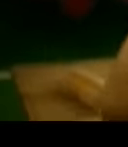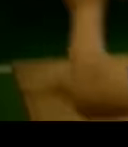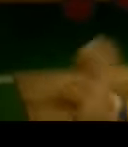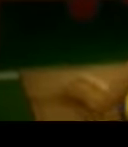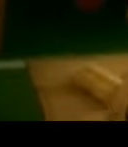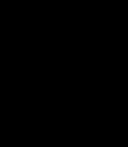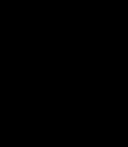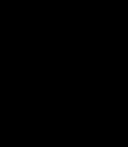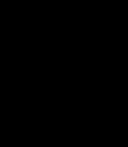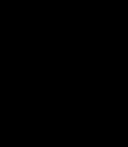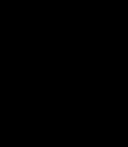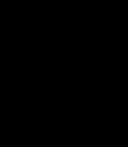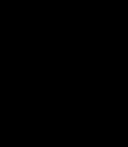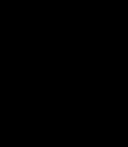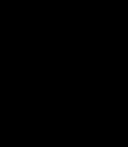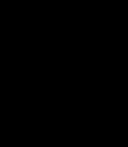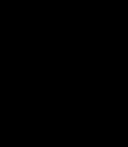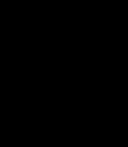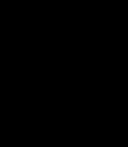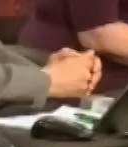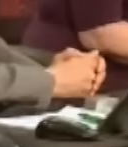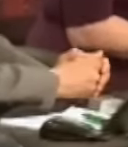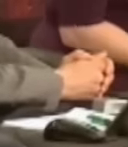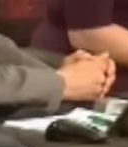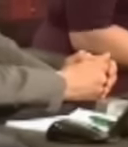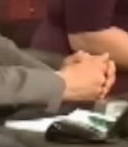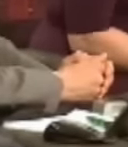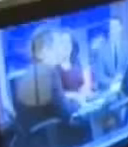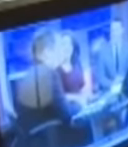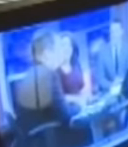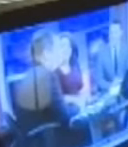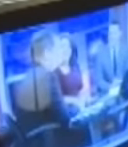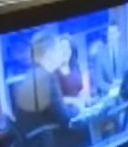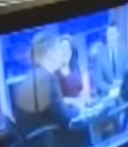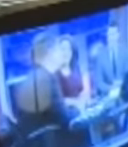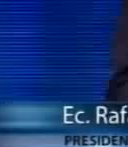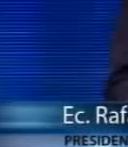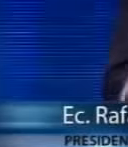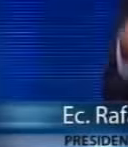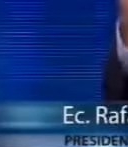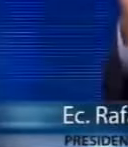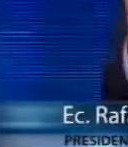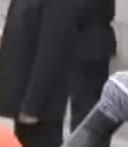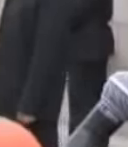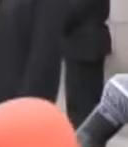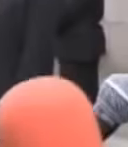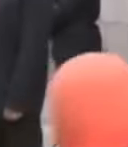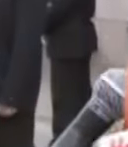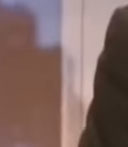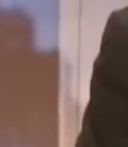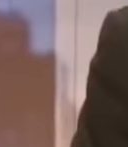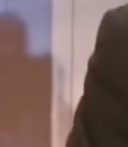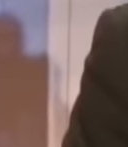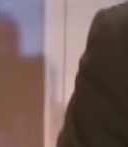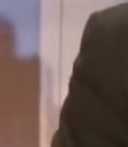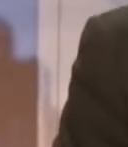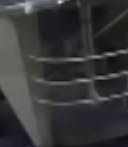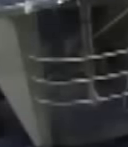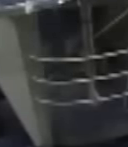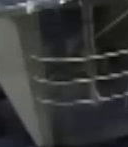para todos en la familia, porque Claro, te da más. El presidente de la República, Rafael Correa Delgado,